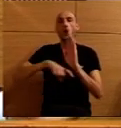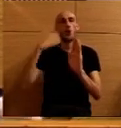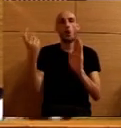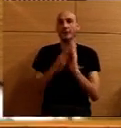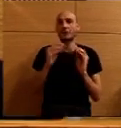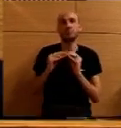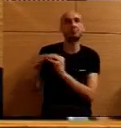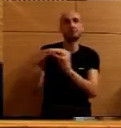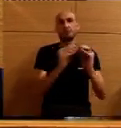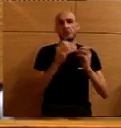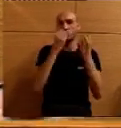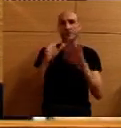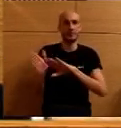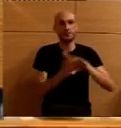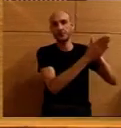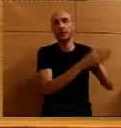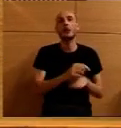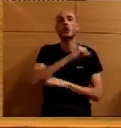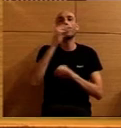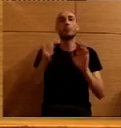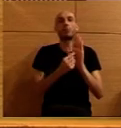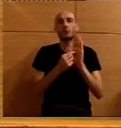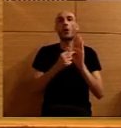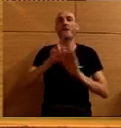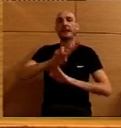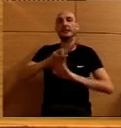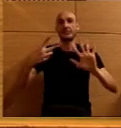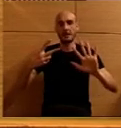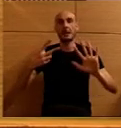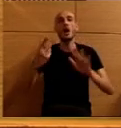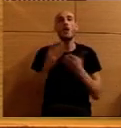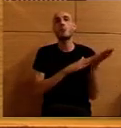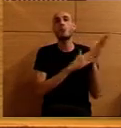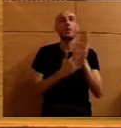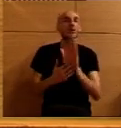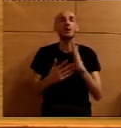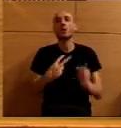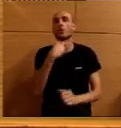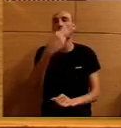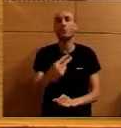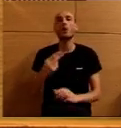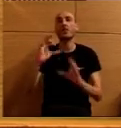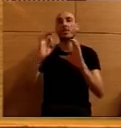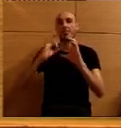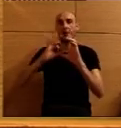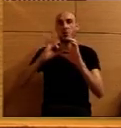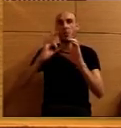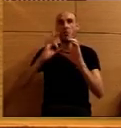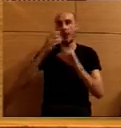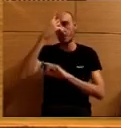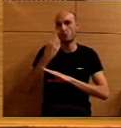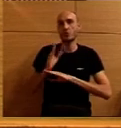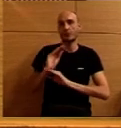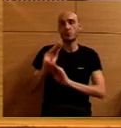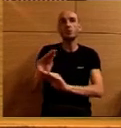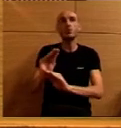per unanimitat. Molt bé. Punt número 27, proposició presentada per la portaveu del grup Ciutadans sobre